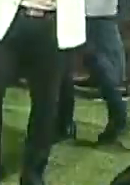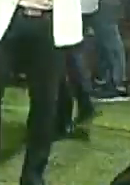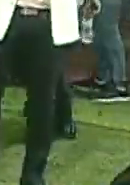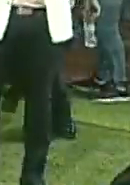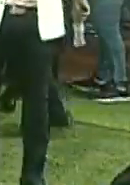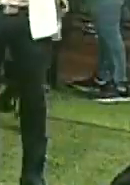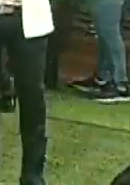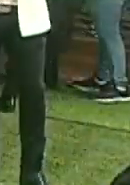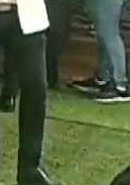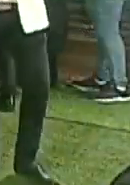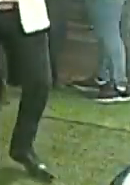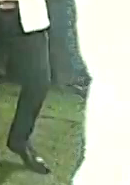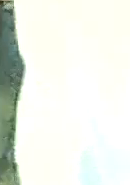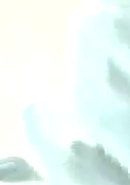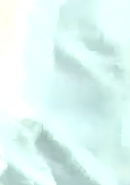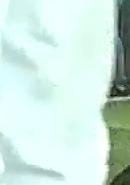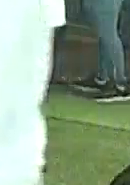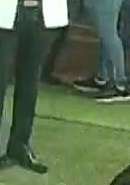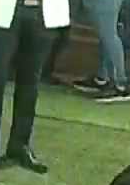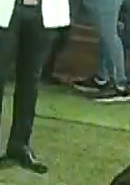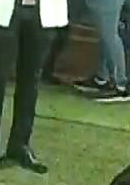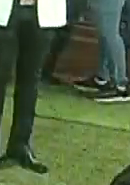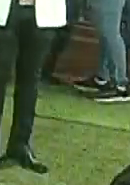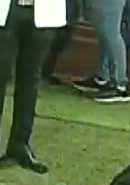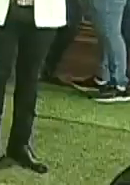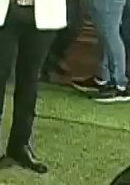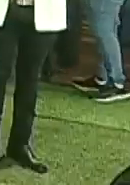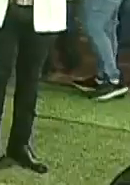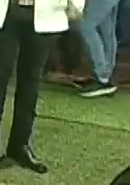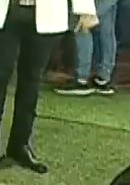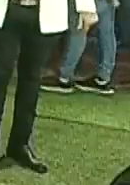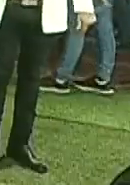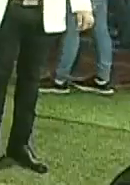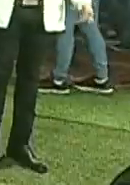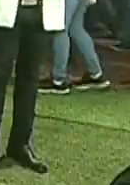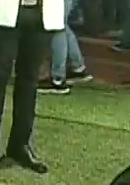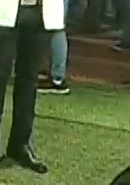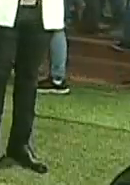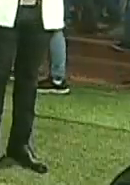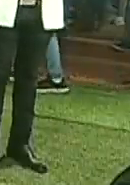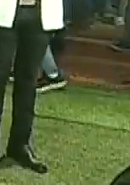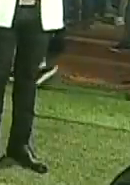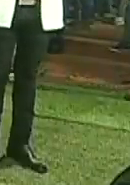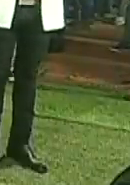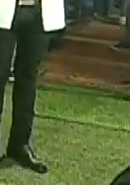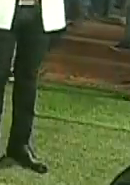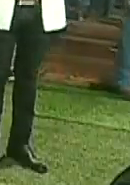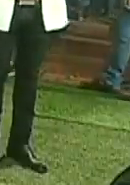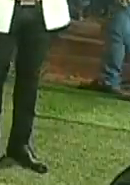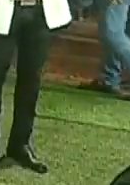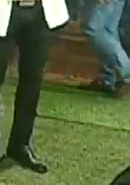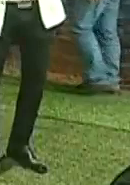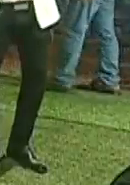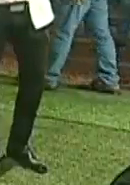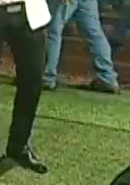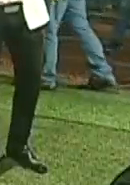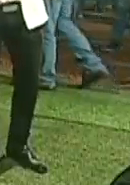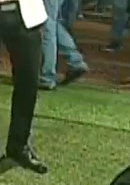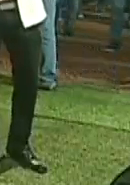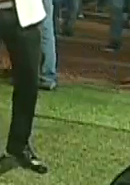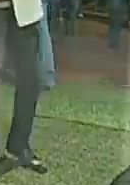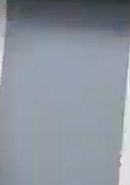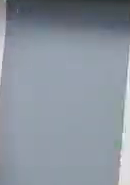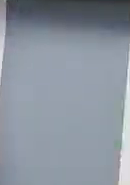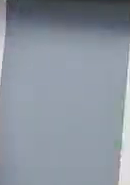Donde te ratifica su afecto como una hermana. En el parque La Guaricha. Hoy